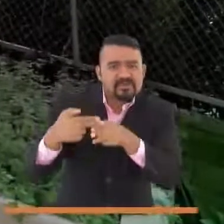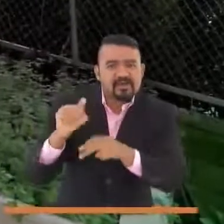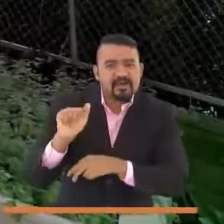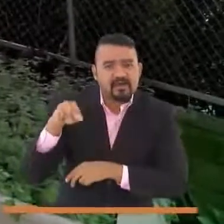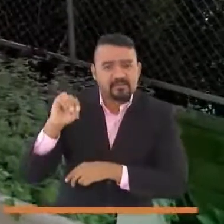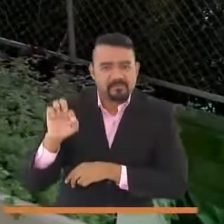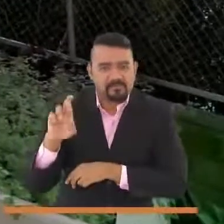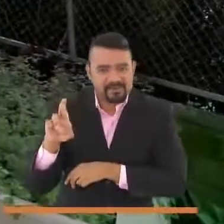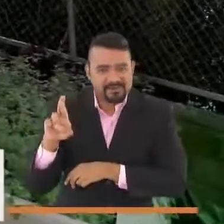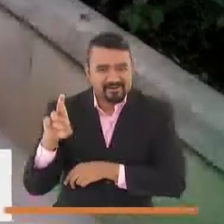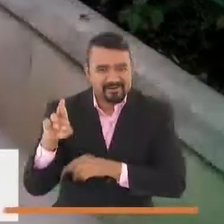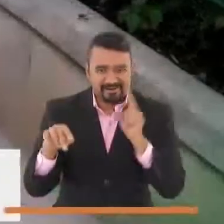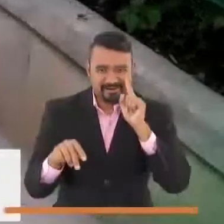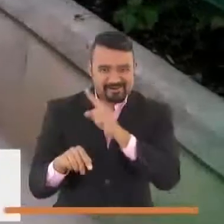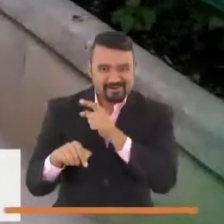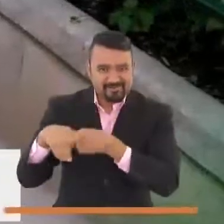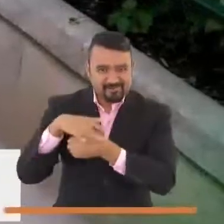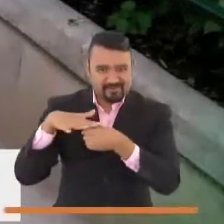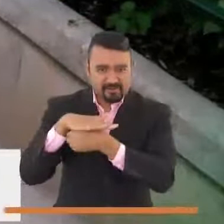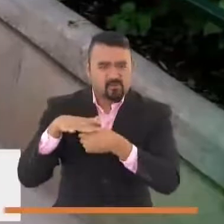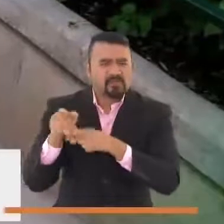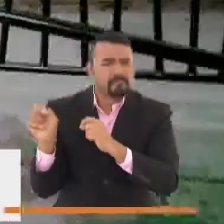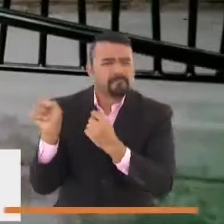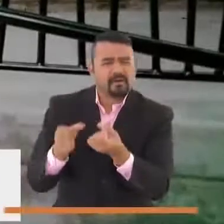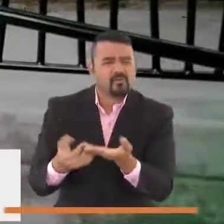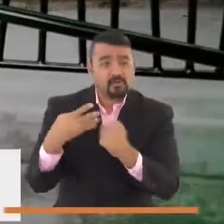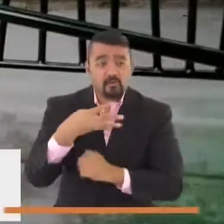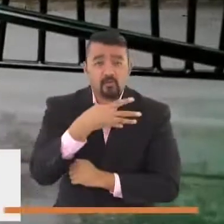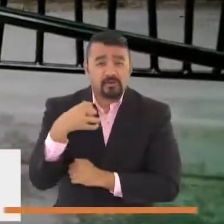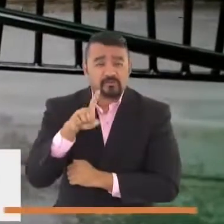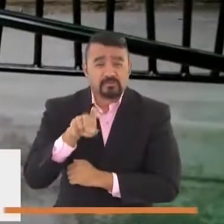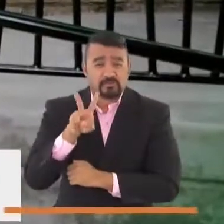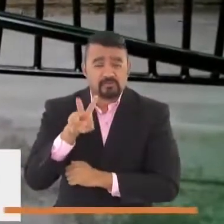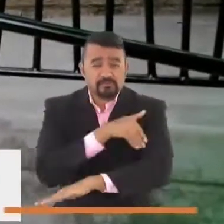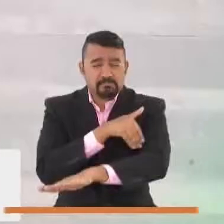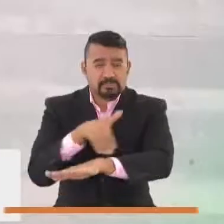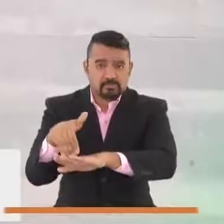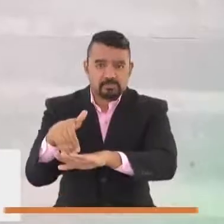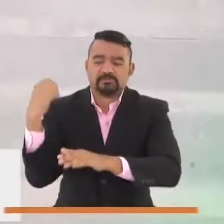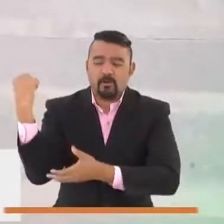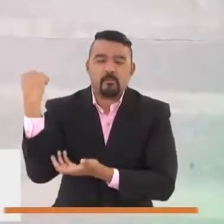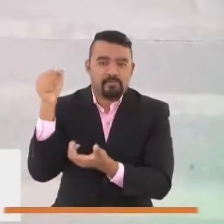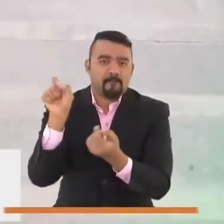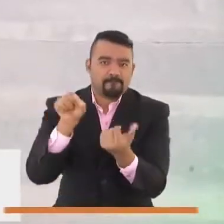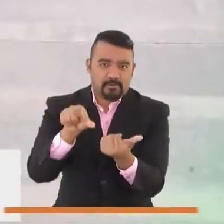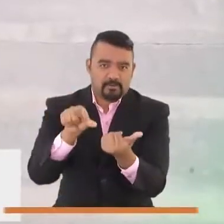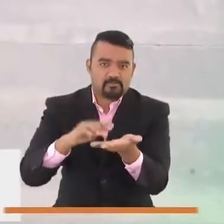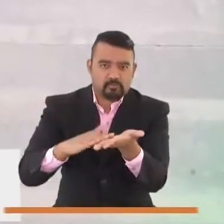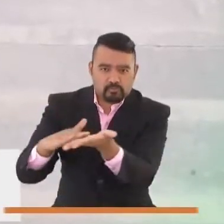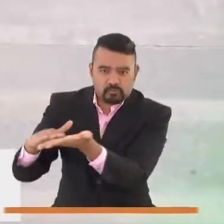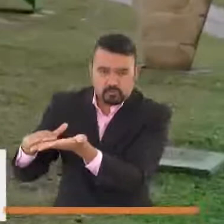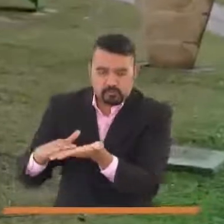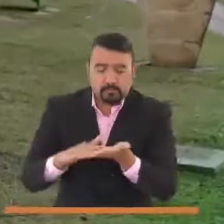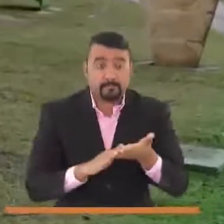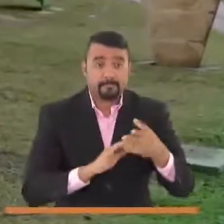Club Casa Diana y el cual tuvo una inversión de 462 millones de pesos provenientes de obligaciones urbanísticas. También